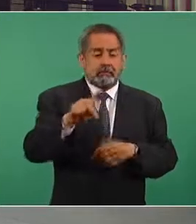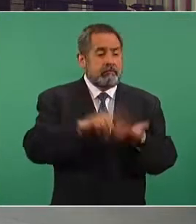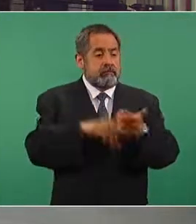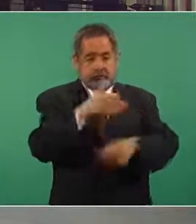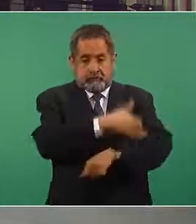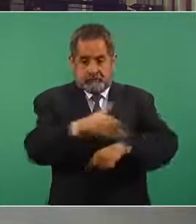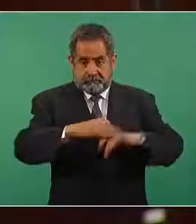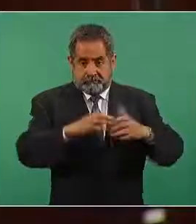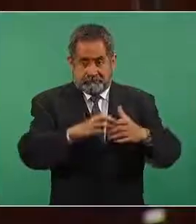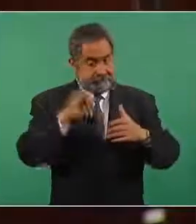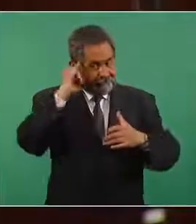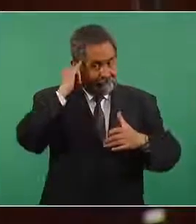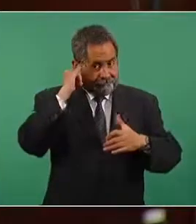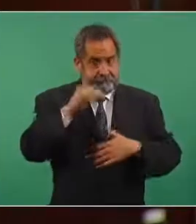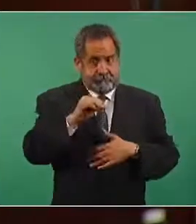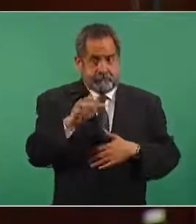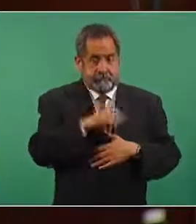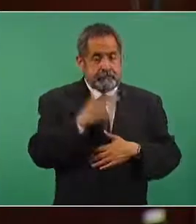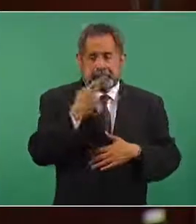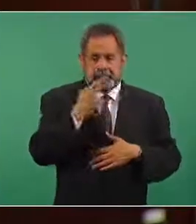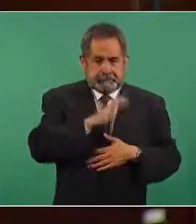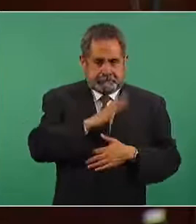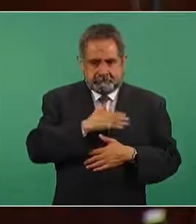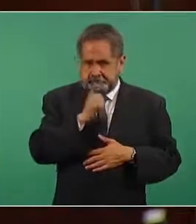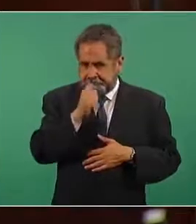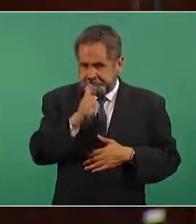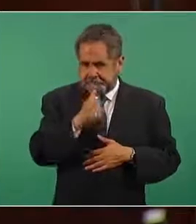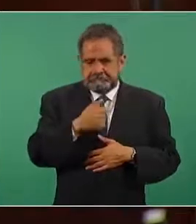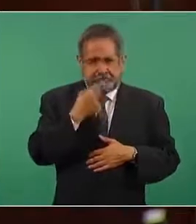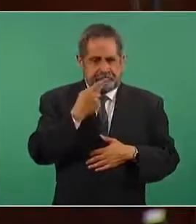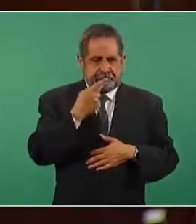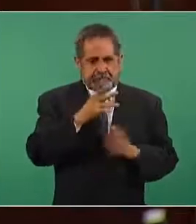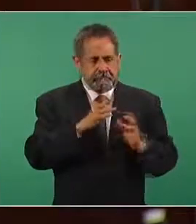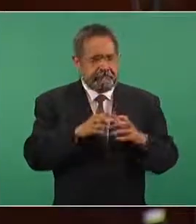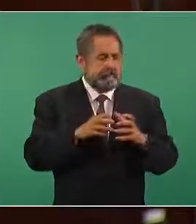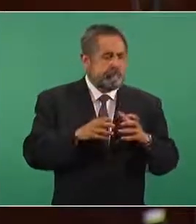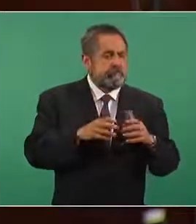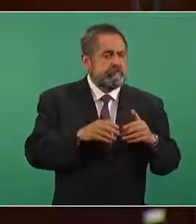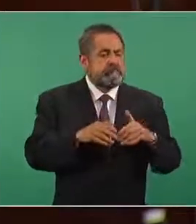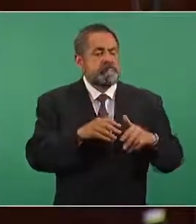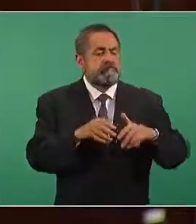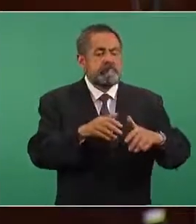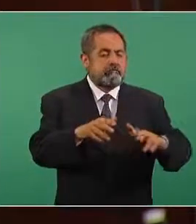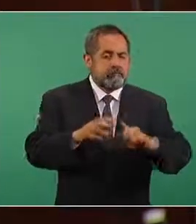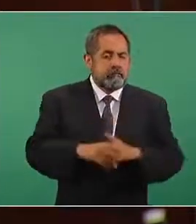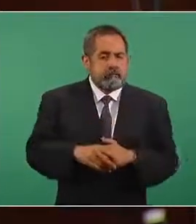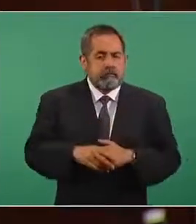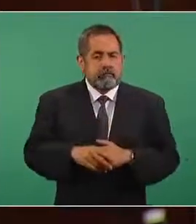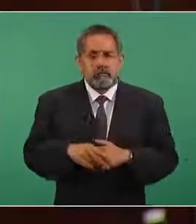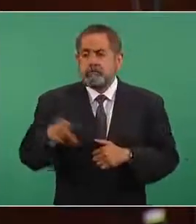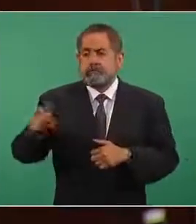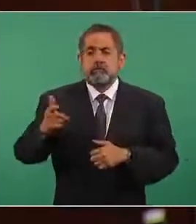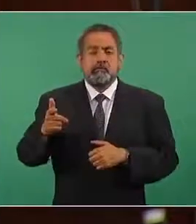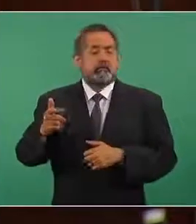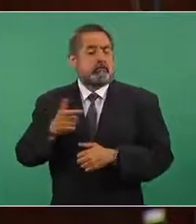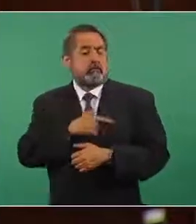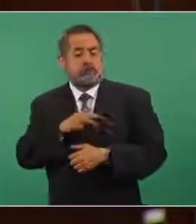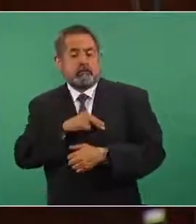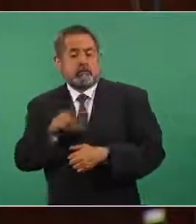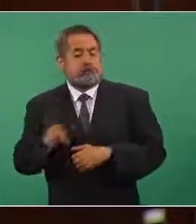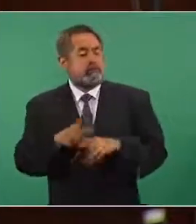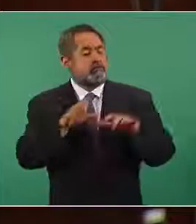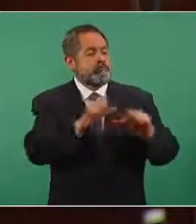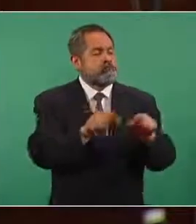indígenas mixtecos que poco hablan español o el castellano, y los paró la Guardia Nacional porque